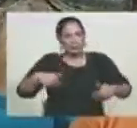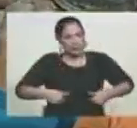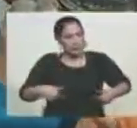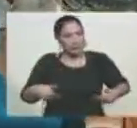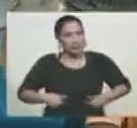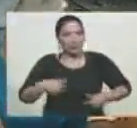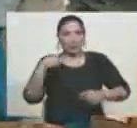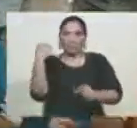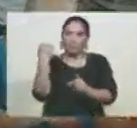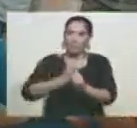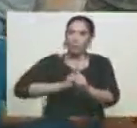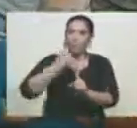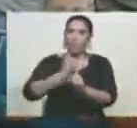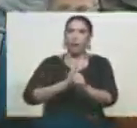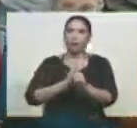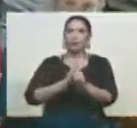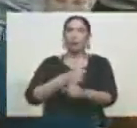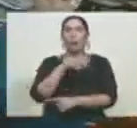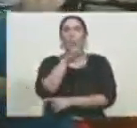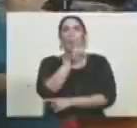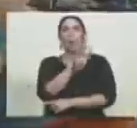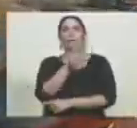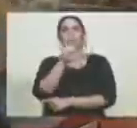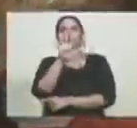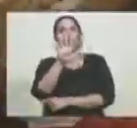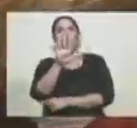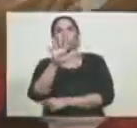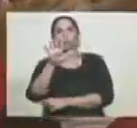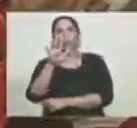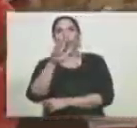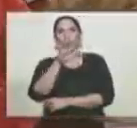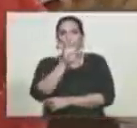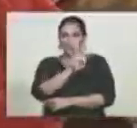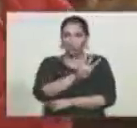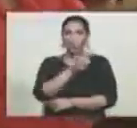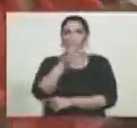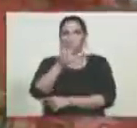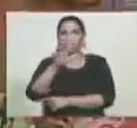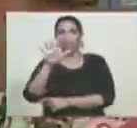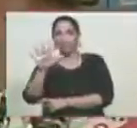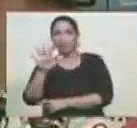tenacidad que nos trajo por 430 y pico de kilómetros.